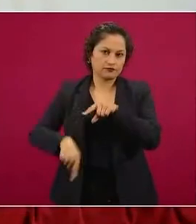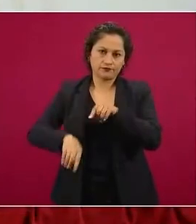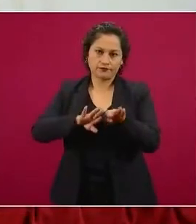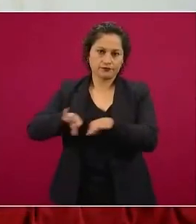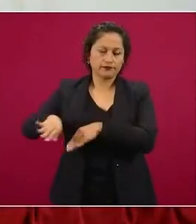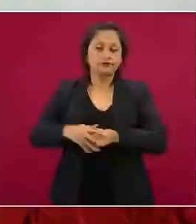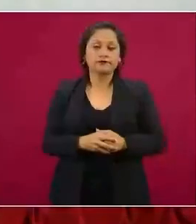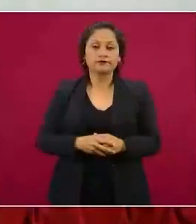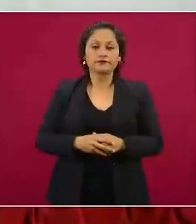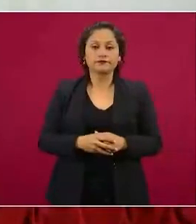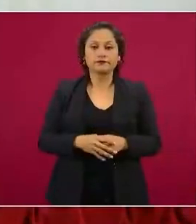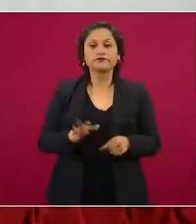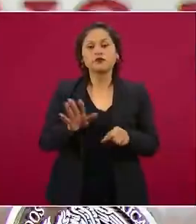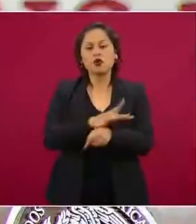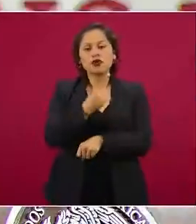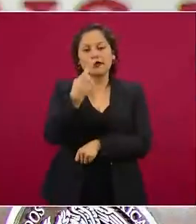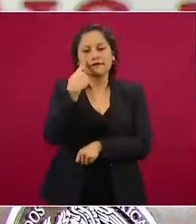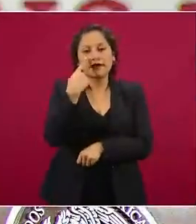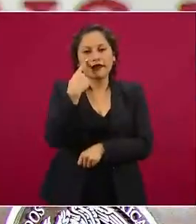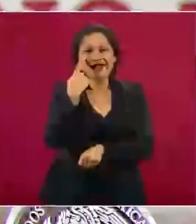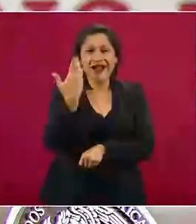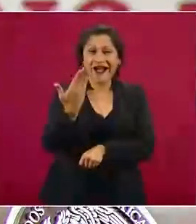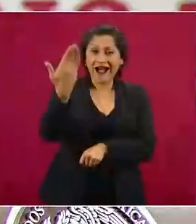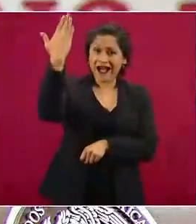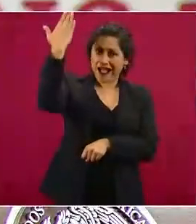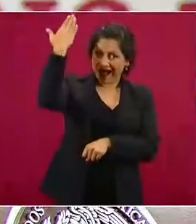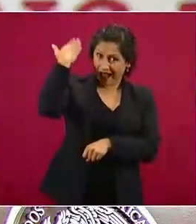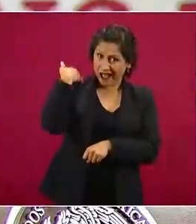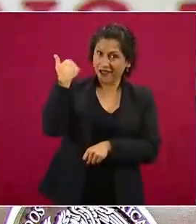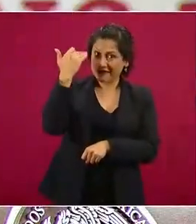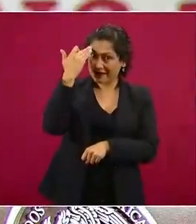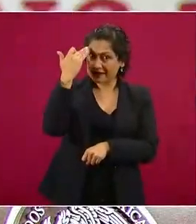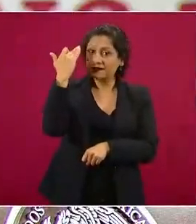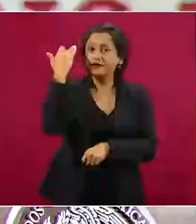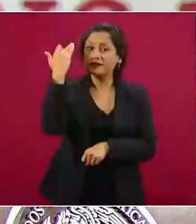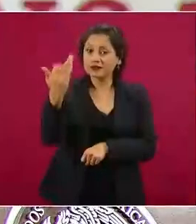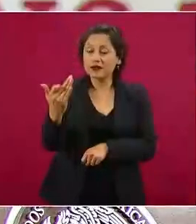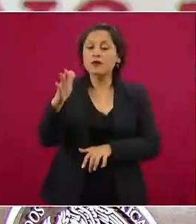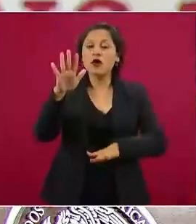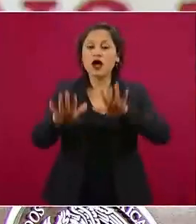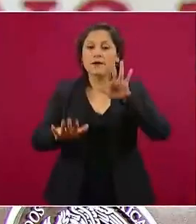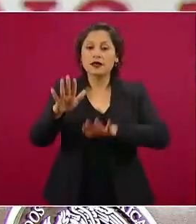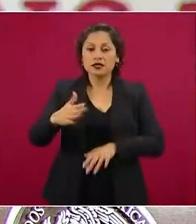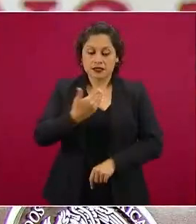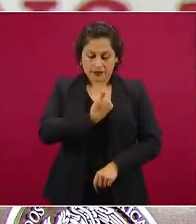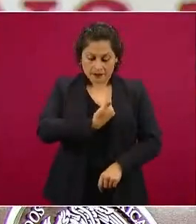el presidente era también el dirigente del partido